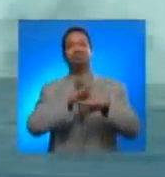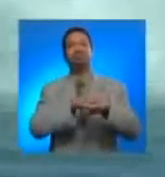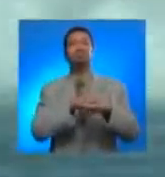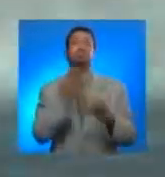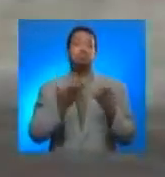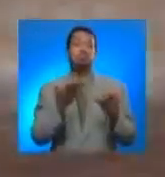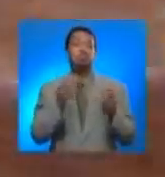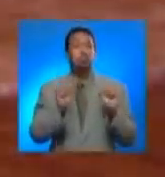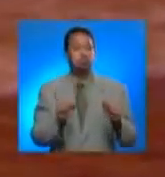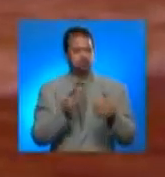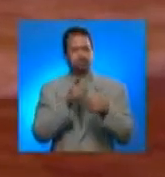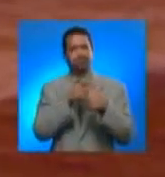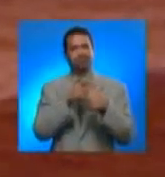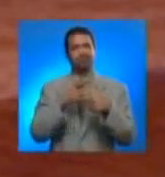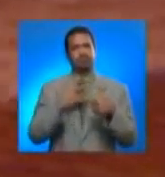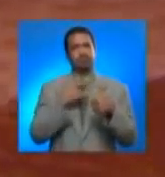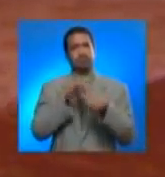maremoto.